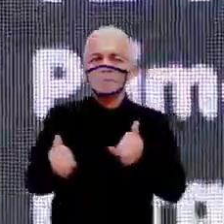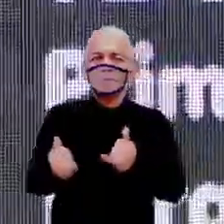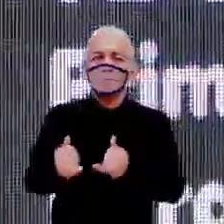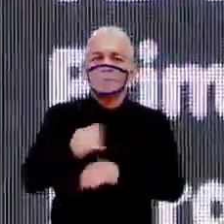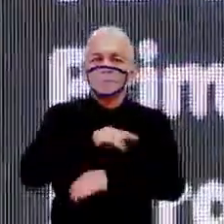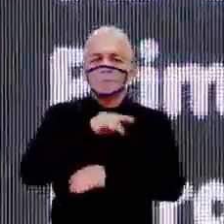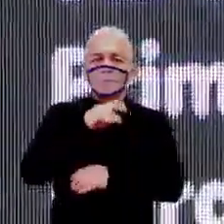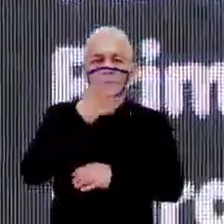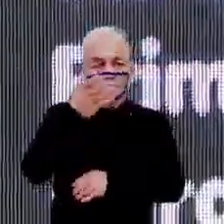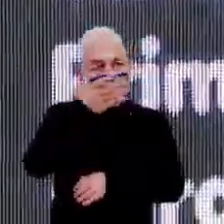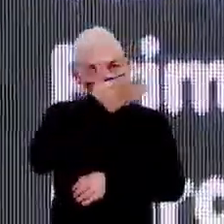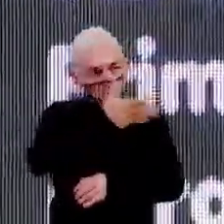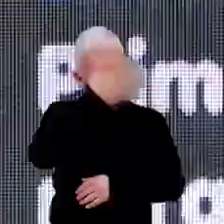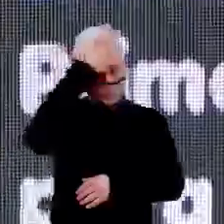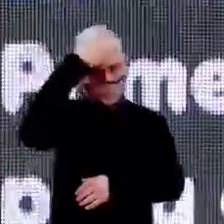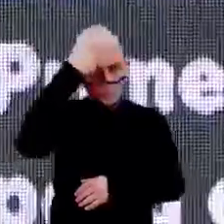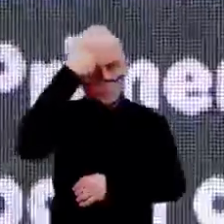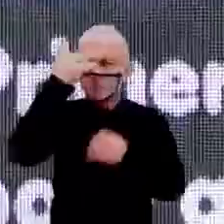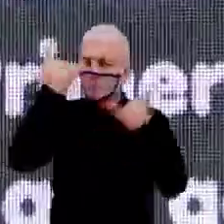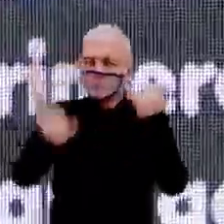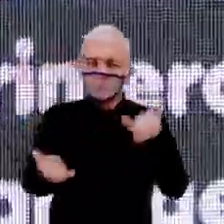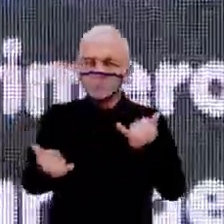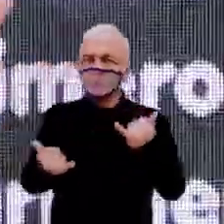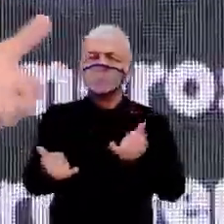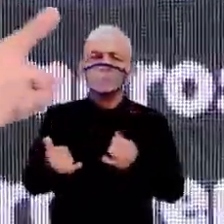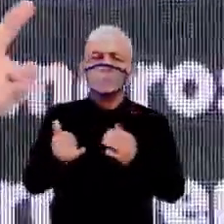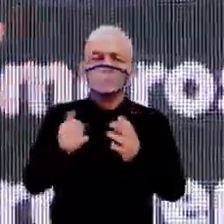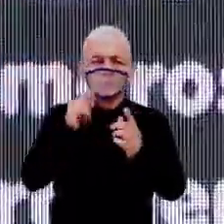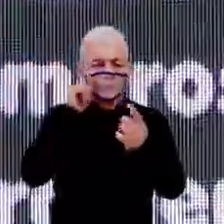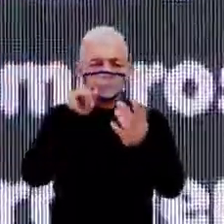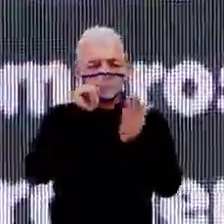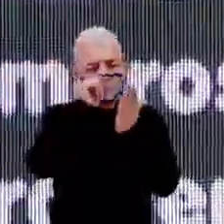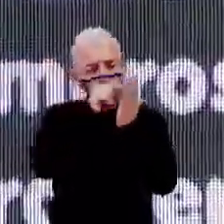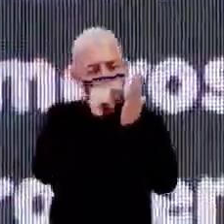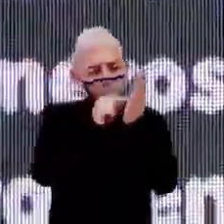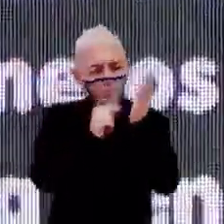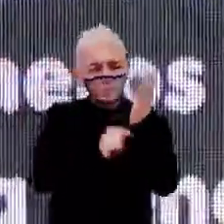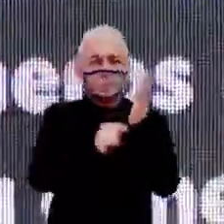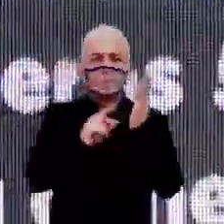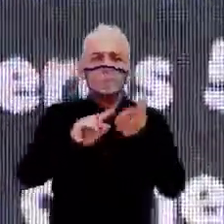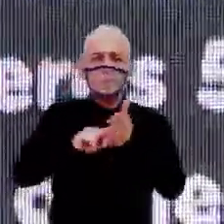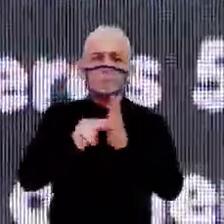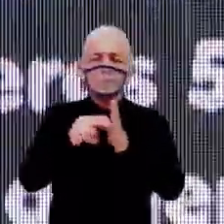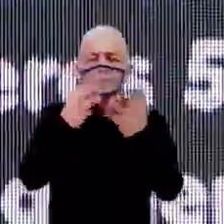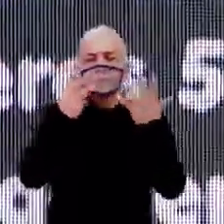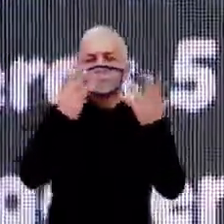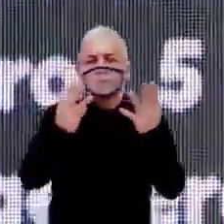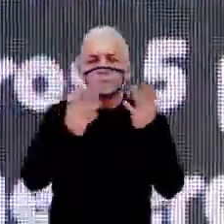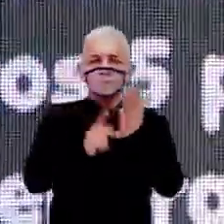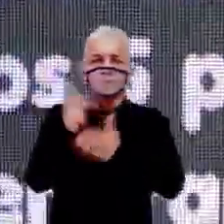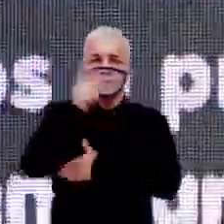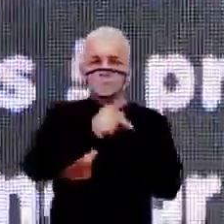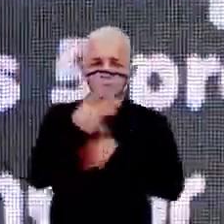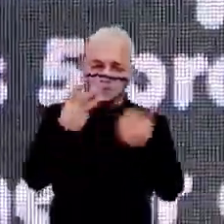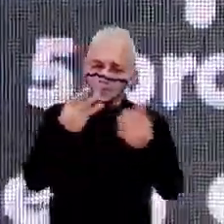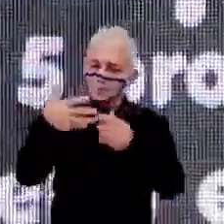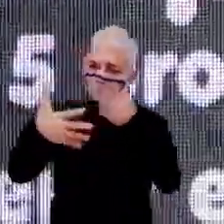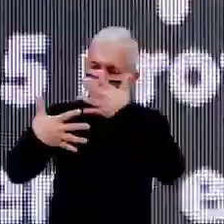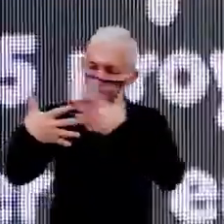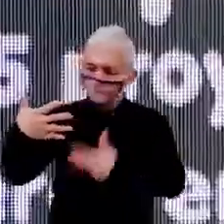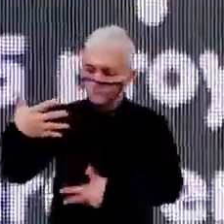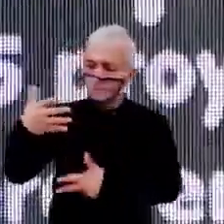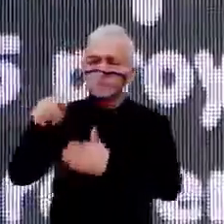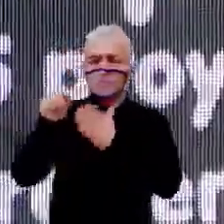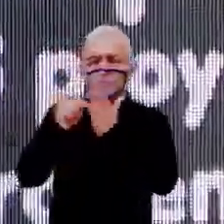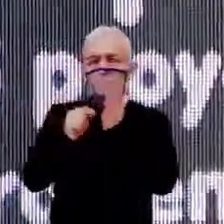del alcalde Jaime Pumarejo, lo que hicimos fue estudiar unas estrategias que nos llevaron a 8 grandes proyectos con los cuales se va a